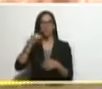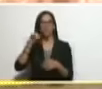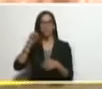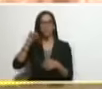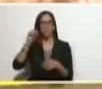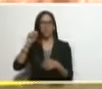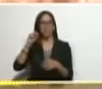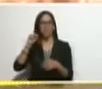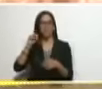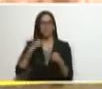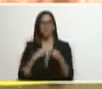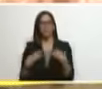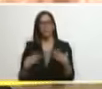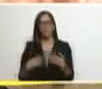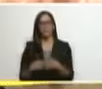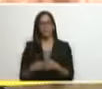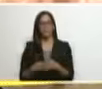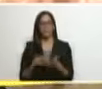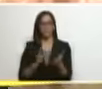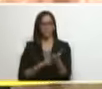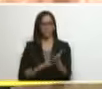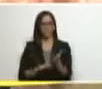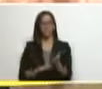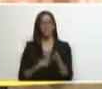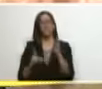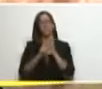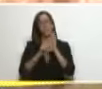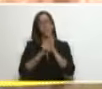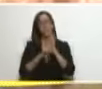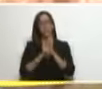Correcto. Esto es una ley